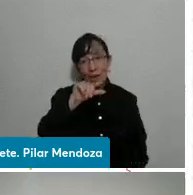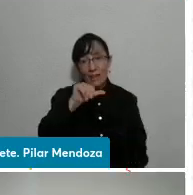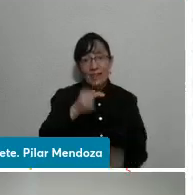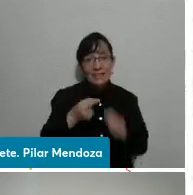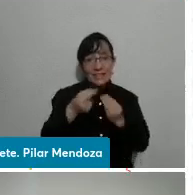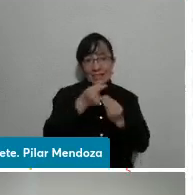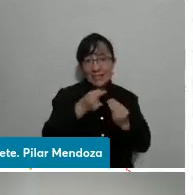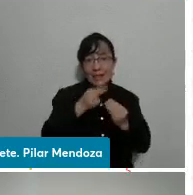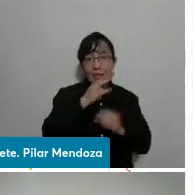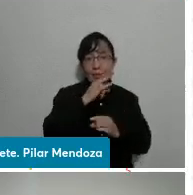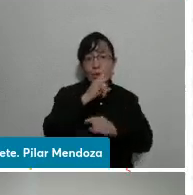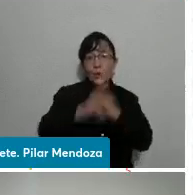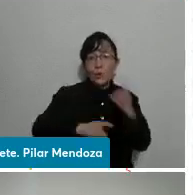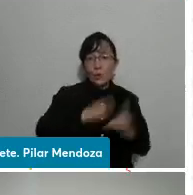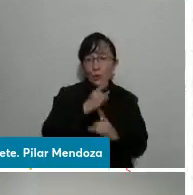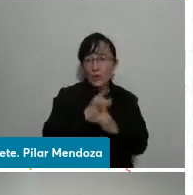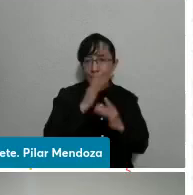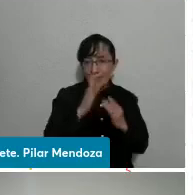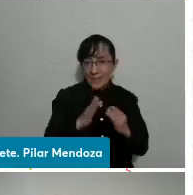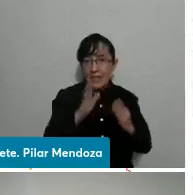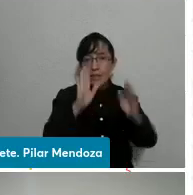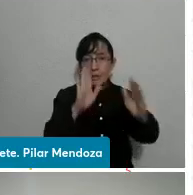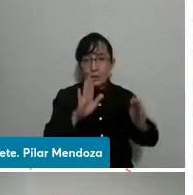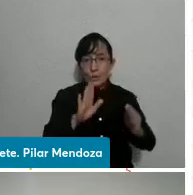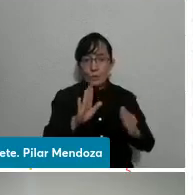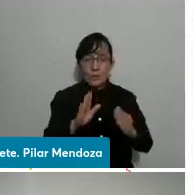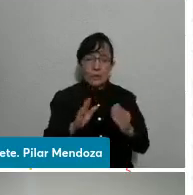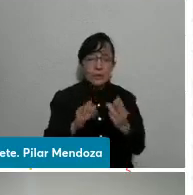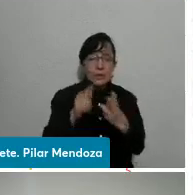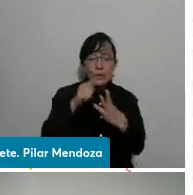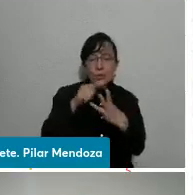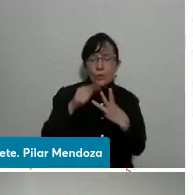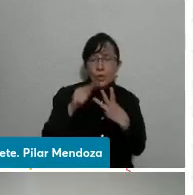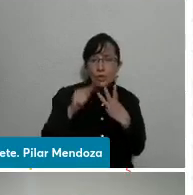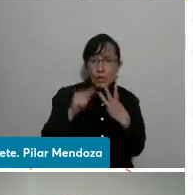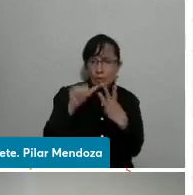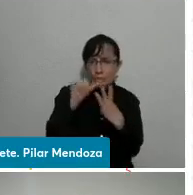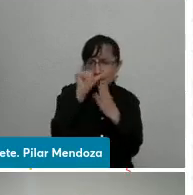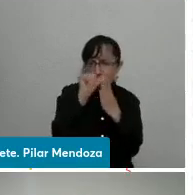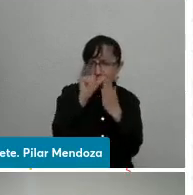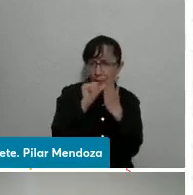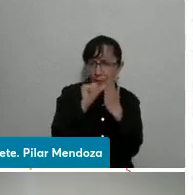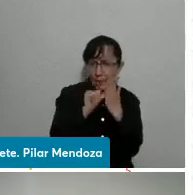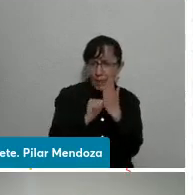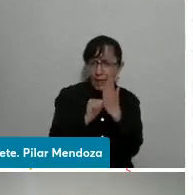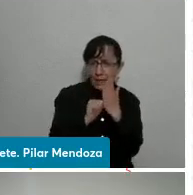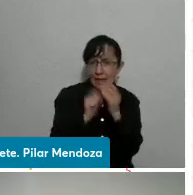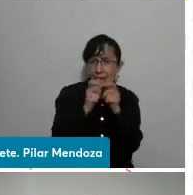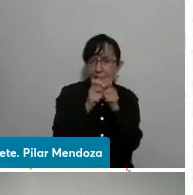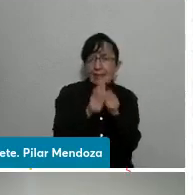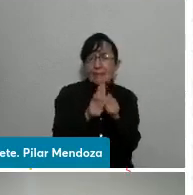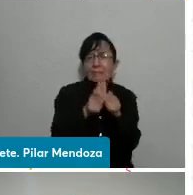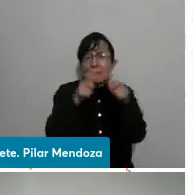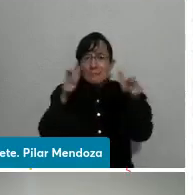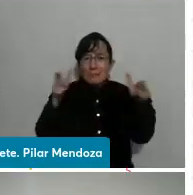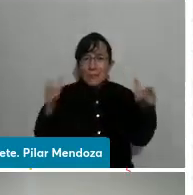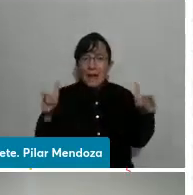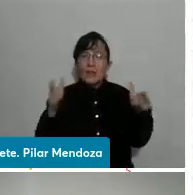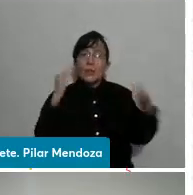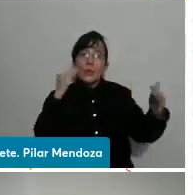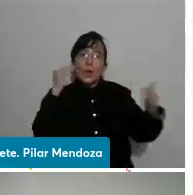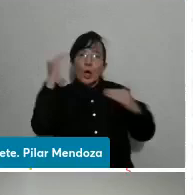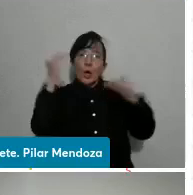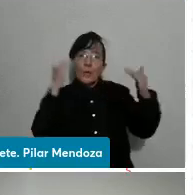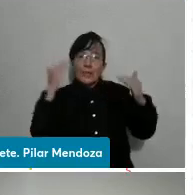pilar fundamental y sus tres principios. De allí, ampliamos ese espectro, ¿vale? Para desarrollar las competencias para la